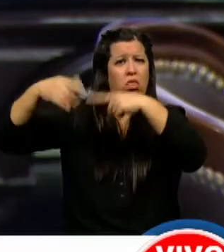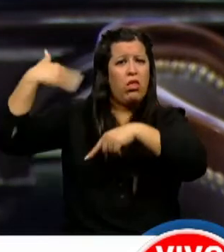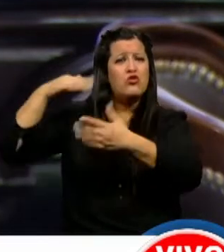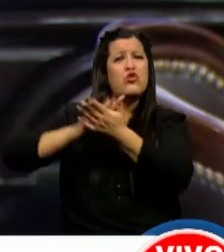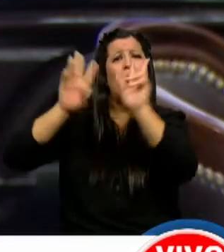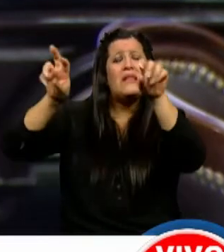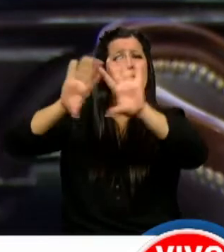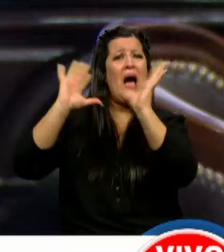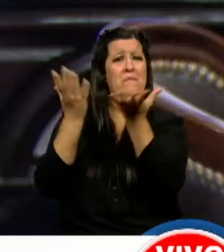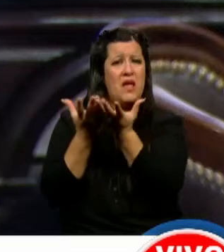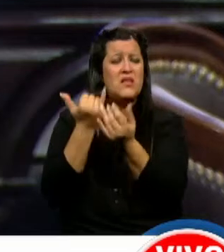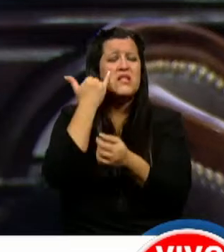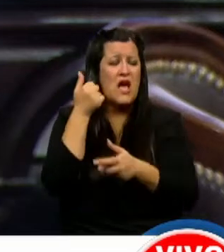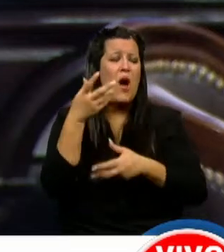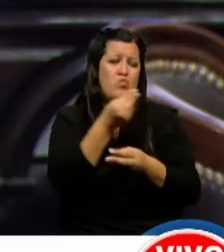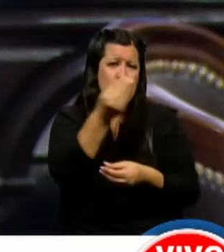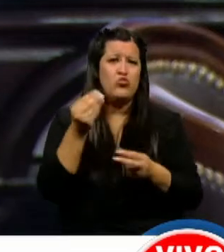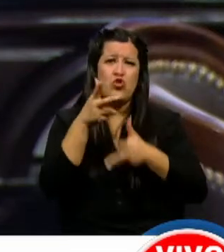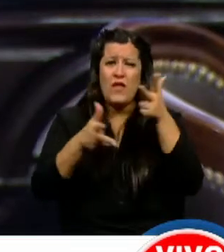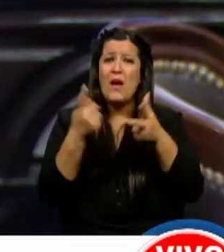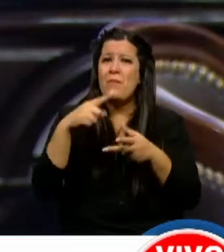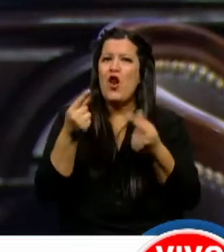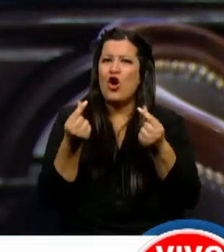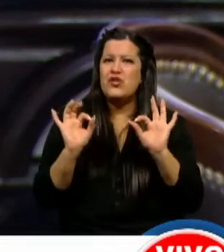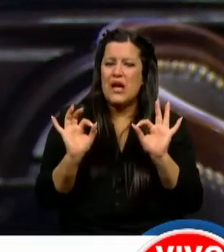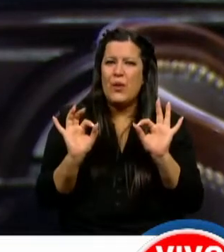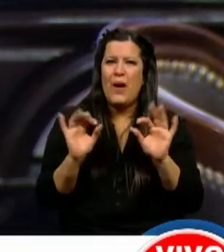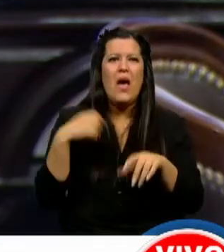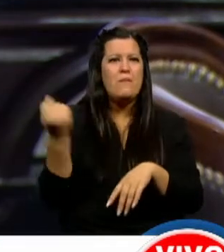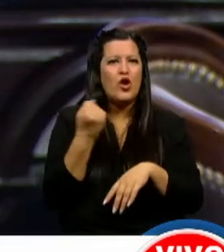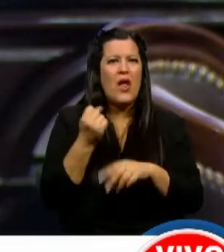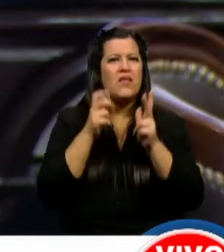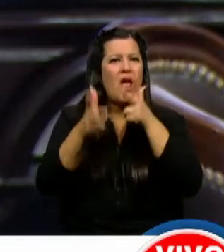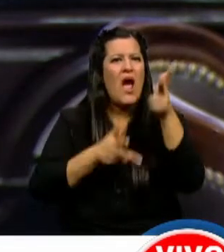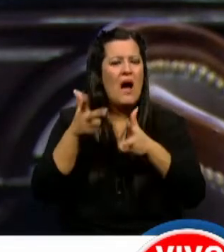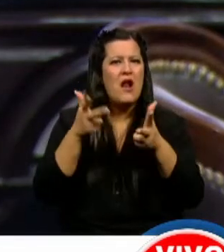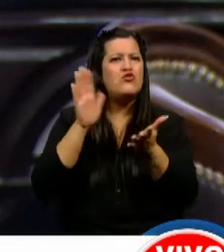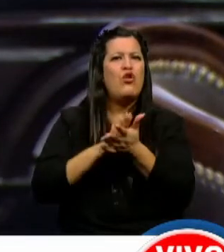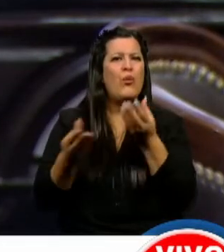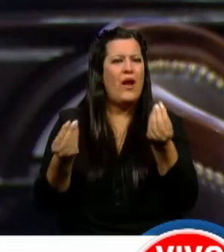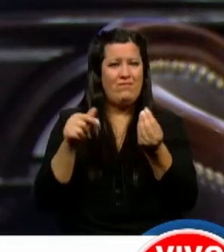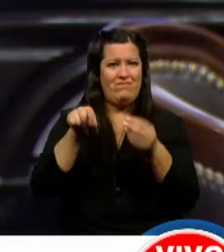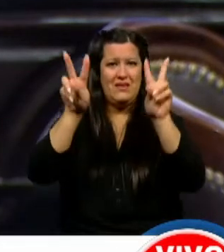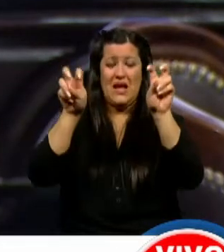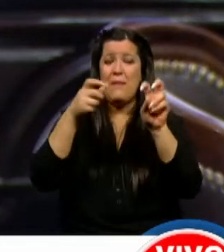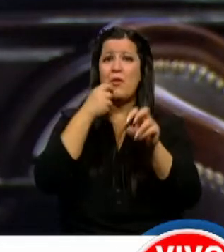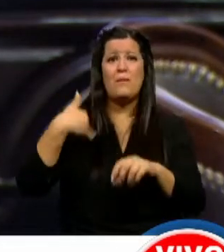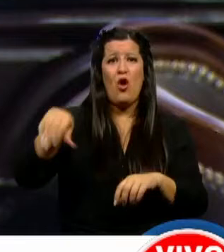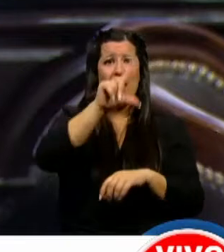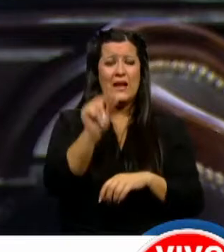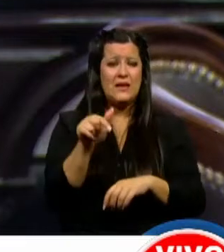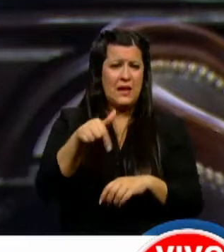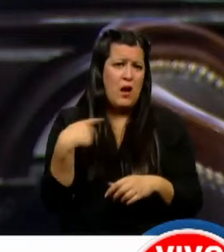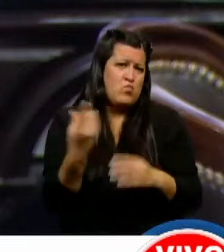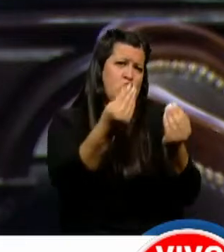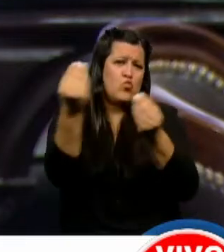ambiental. Varios lo han señalado, pero creo que vale la pena que nos refiramos a ello. Argentina, nuestro país,